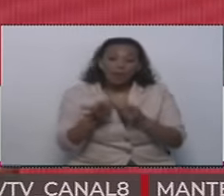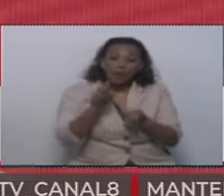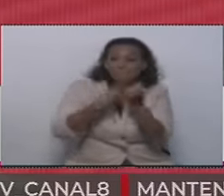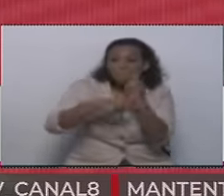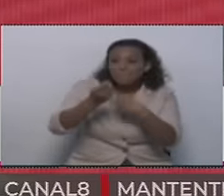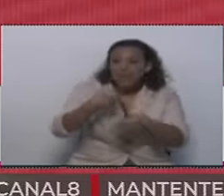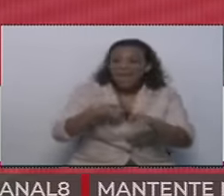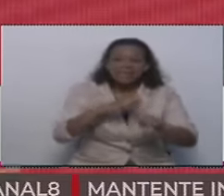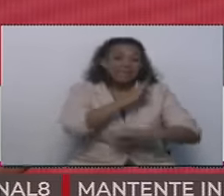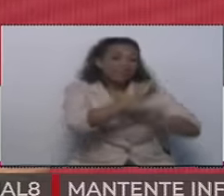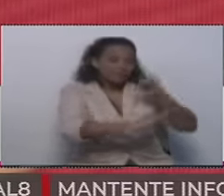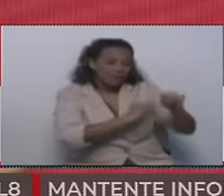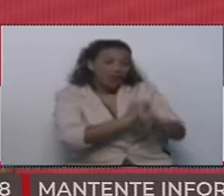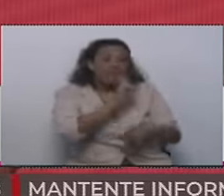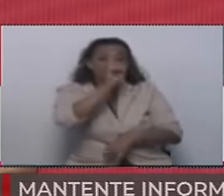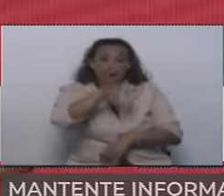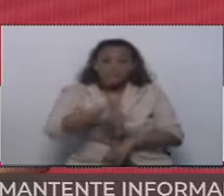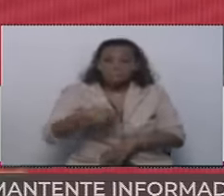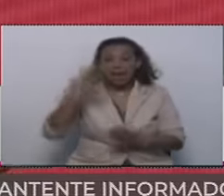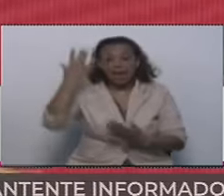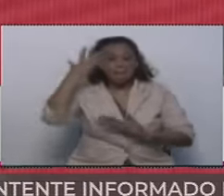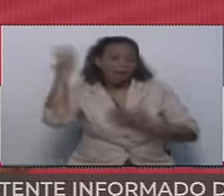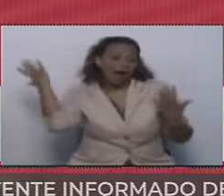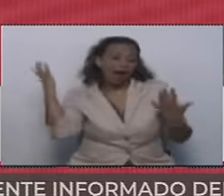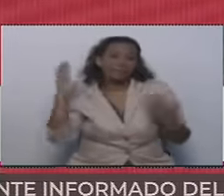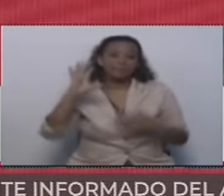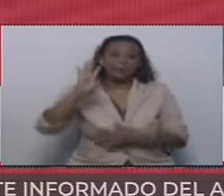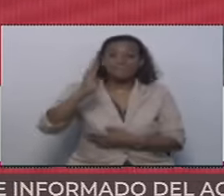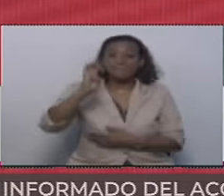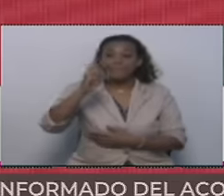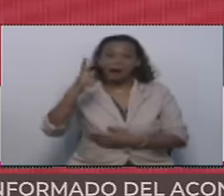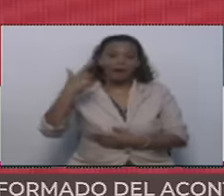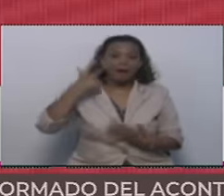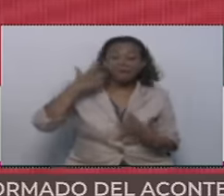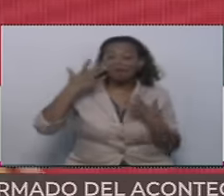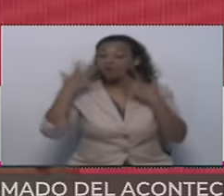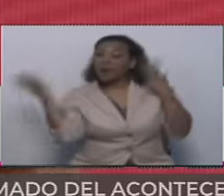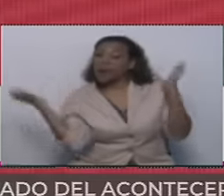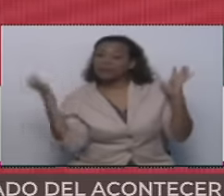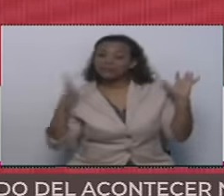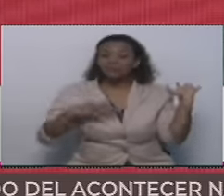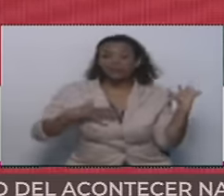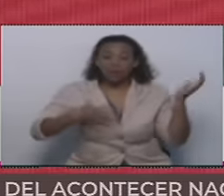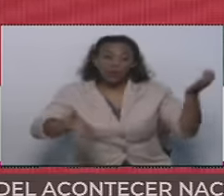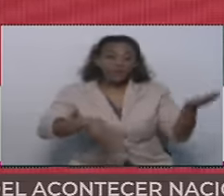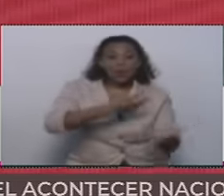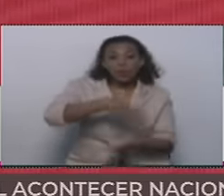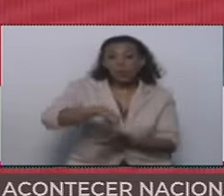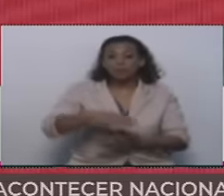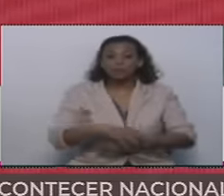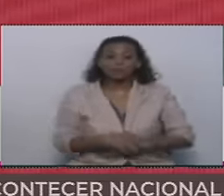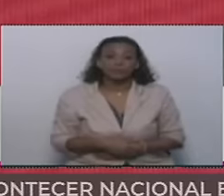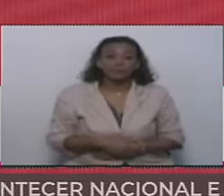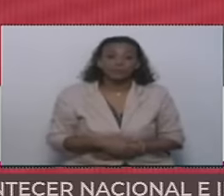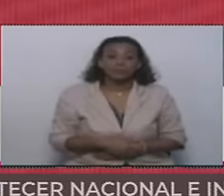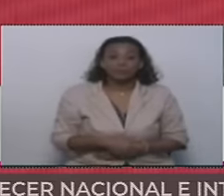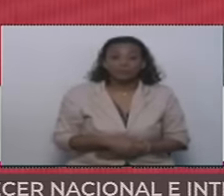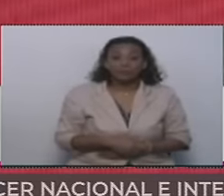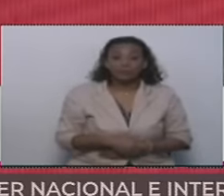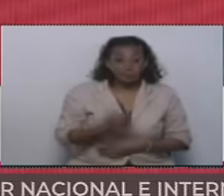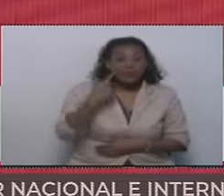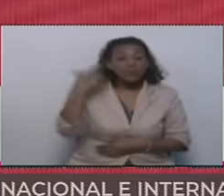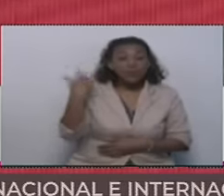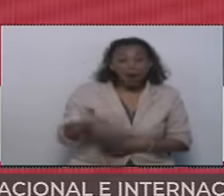mercancías internacionales, la Barbie, el Ken. Todo eso, pues, con que jugaba Ernesto cuando estaba pequeño, ¿no? El Ken.